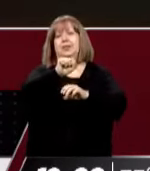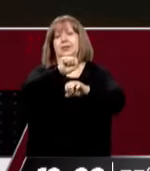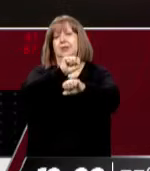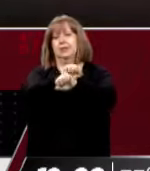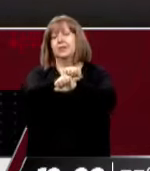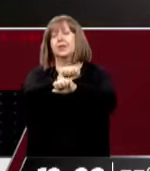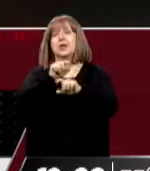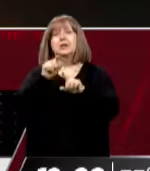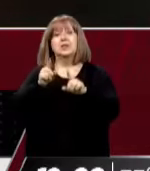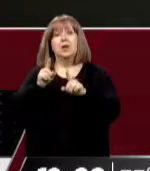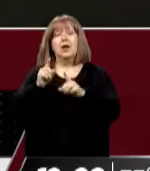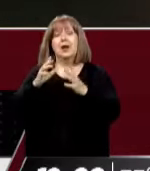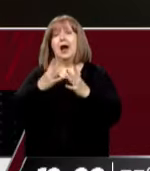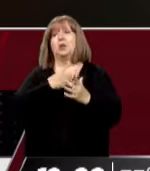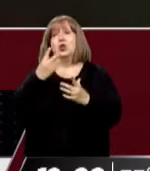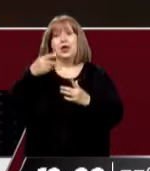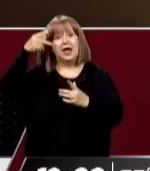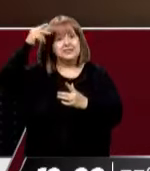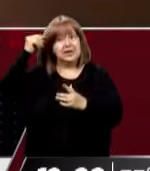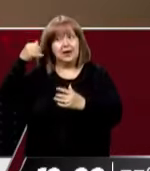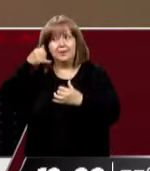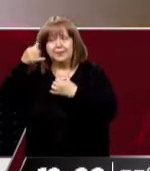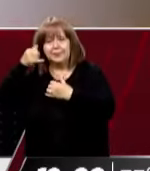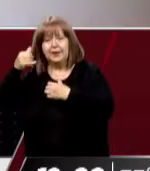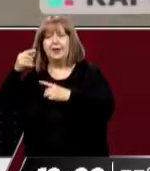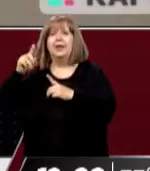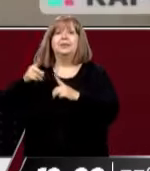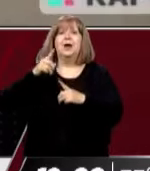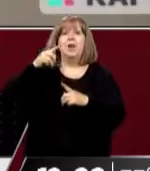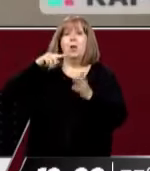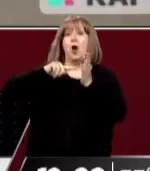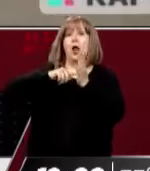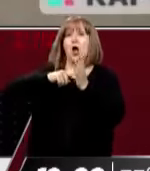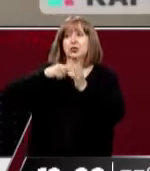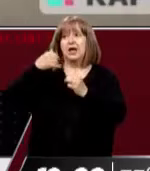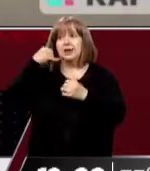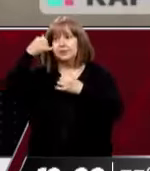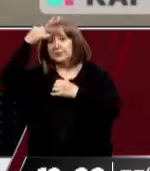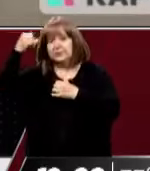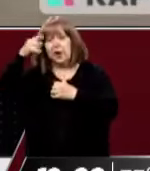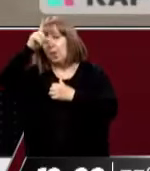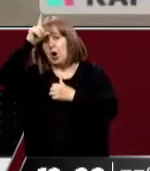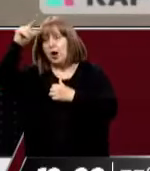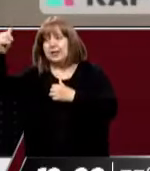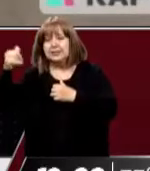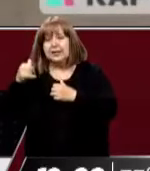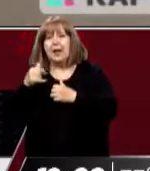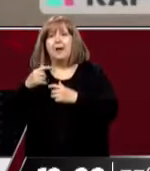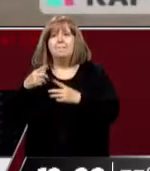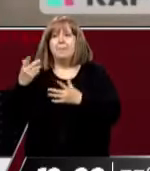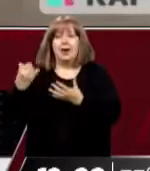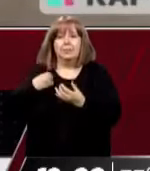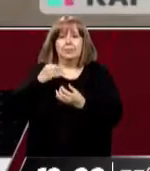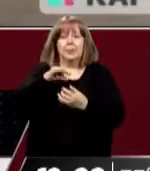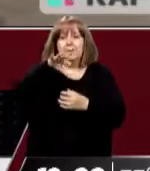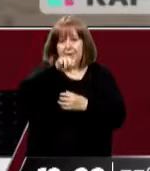nacionales, a su vez con las autoridades chilenas, para transformar esta alerta azul en alerta roja y poder dar la orden de captura